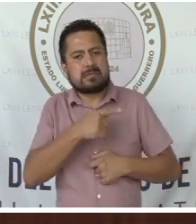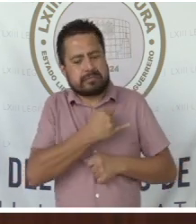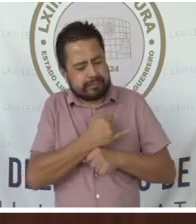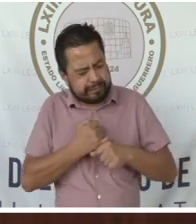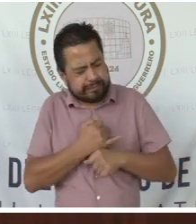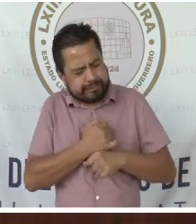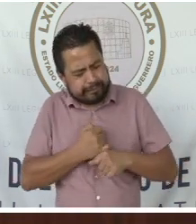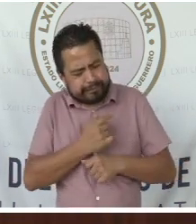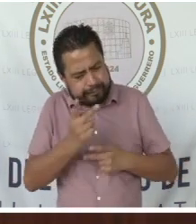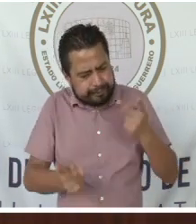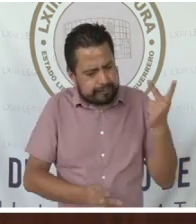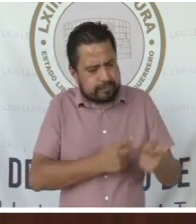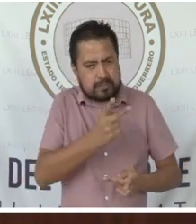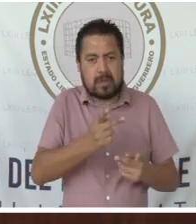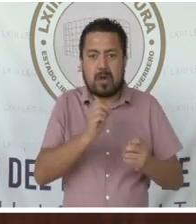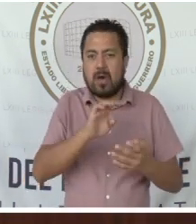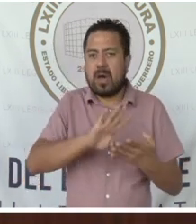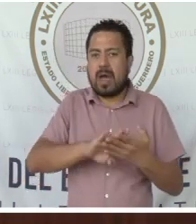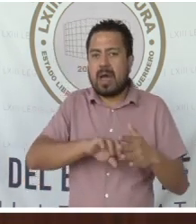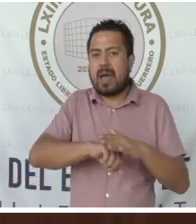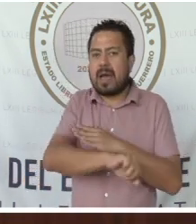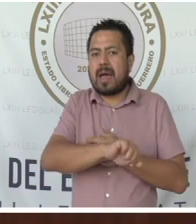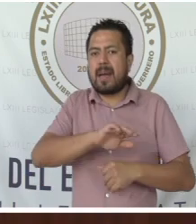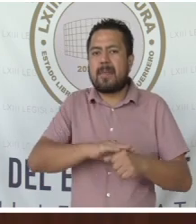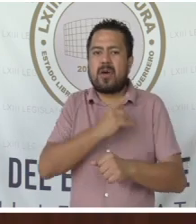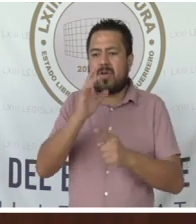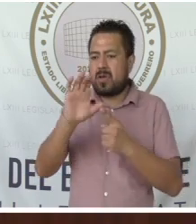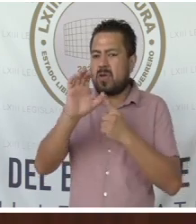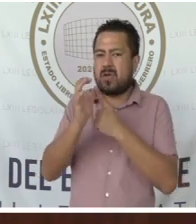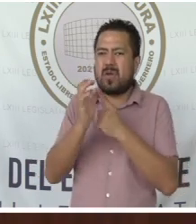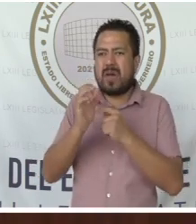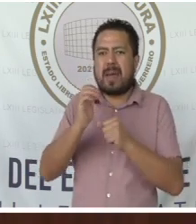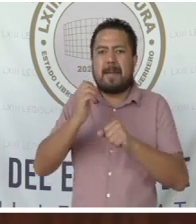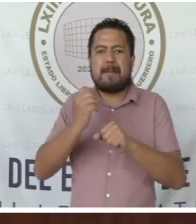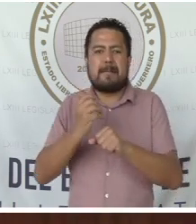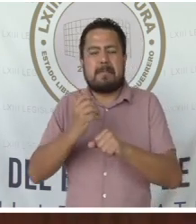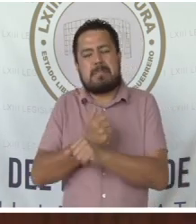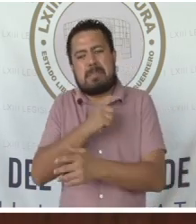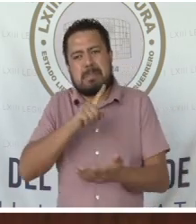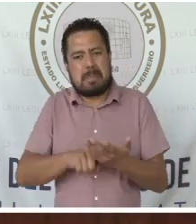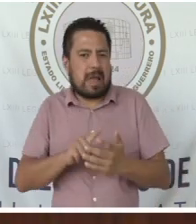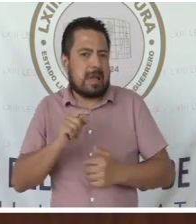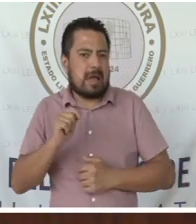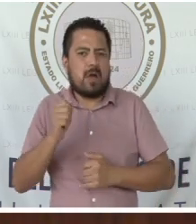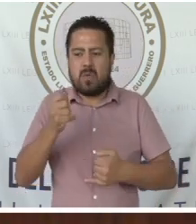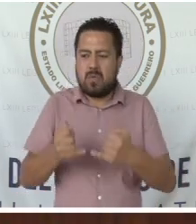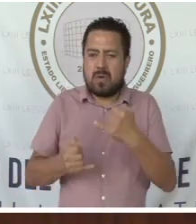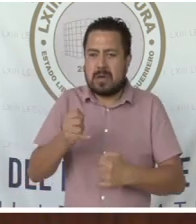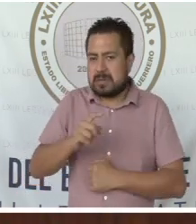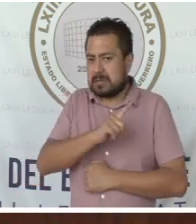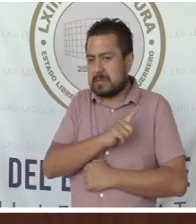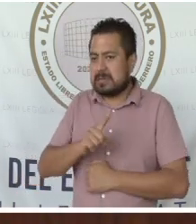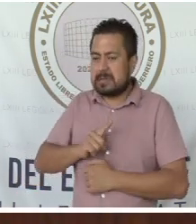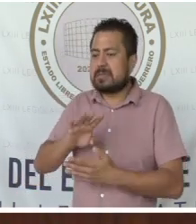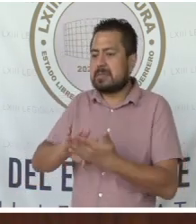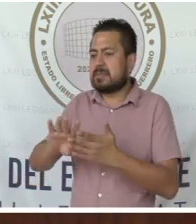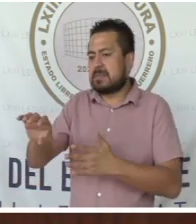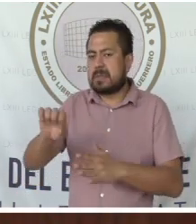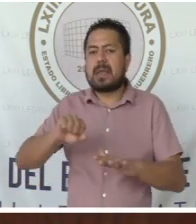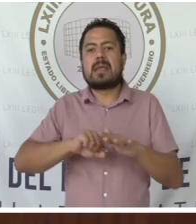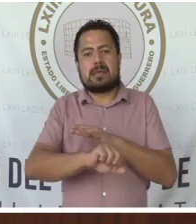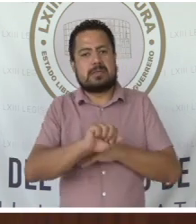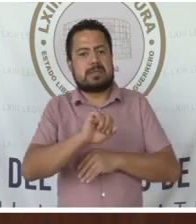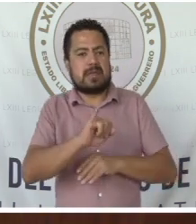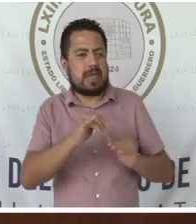procesado o haya sido sentenciado previamente por la comisión de un delito doloso. El juez ordenará la prisión preventiva